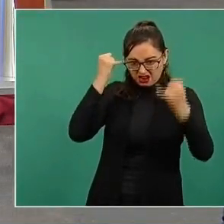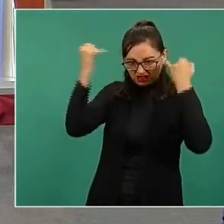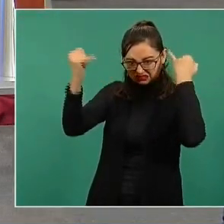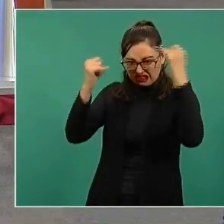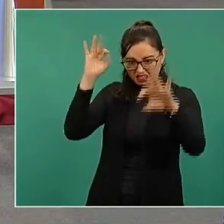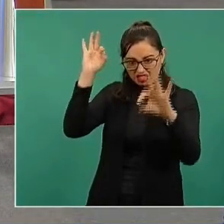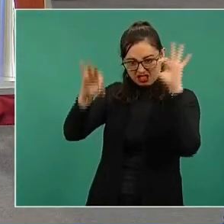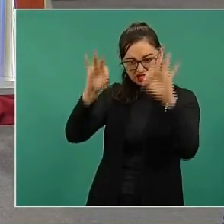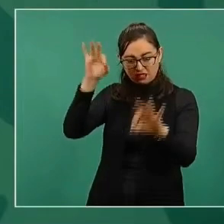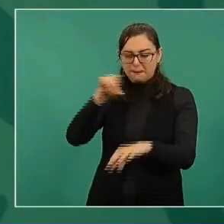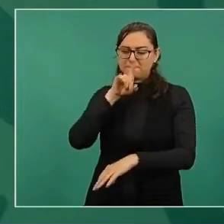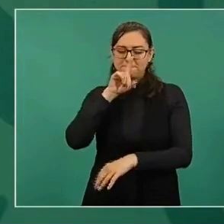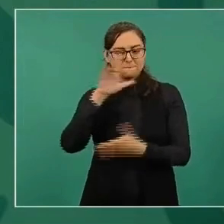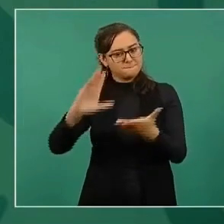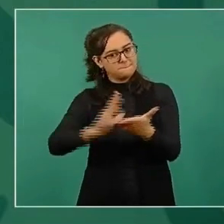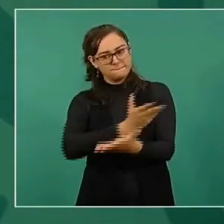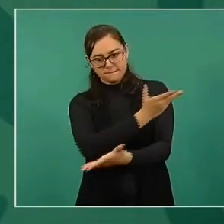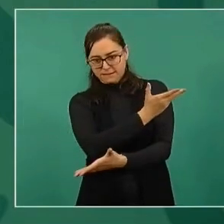¿no?